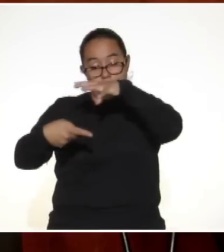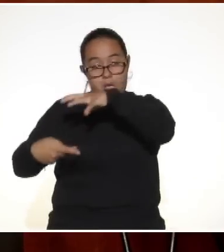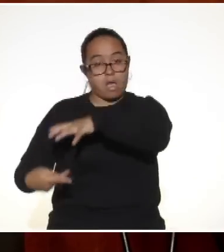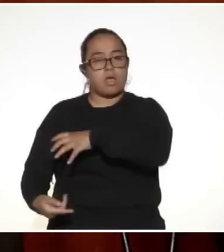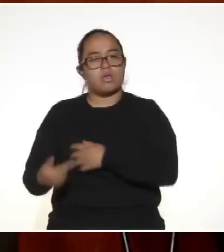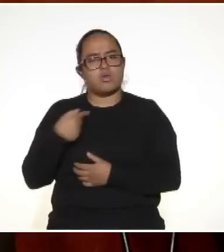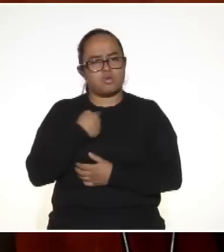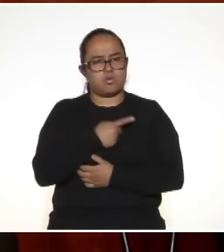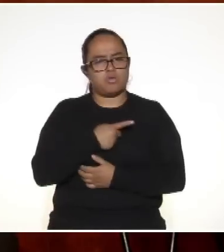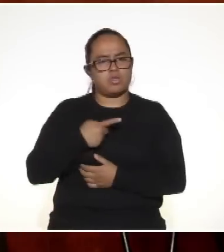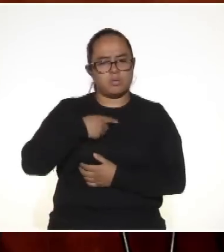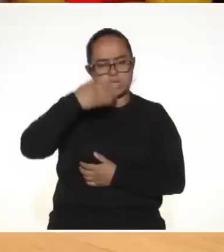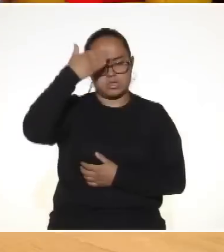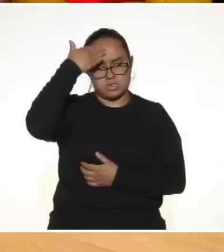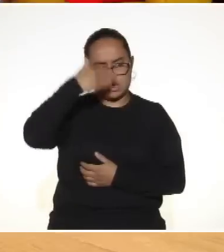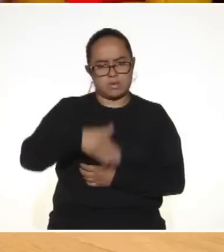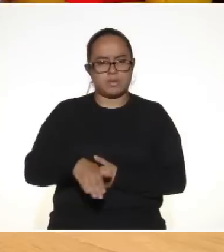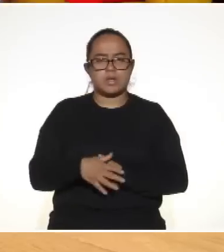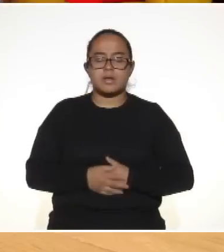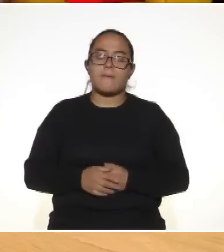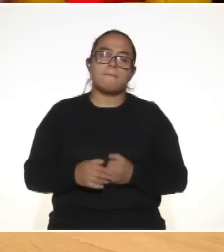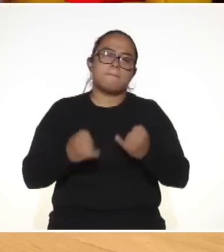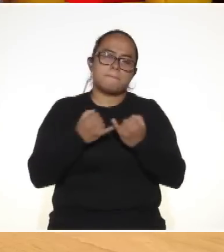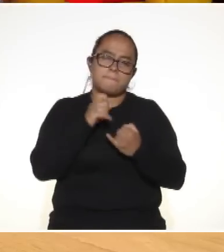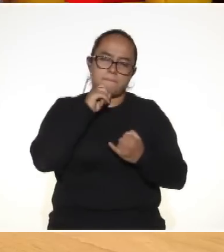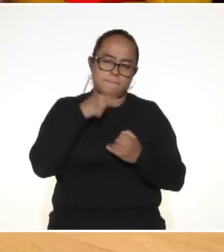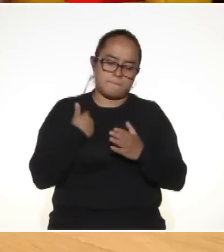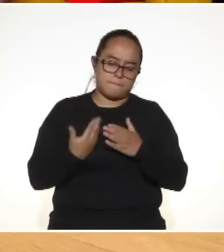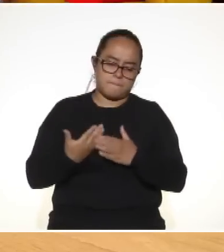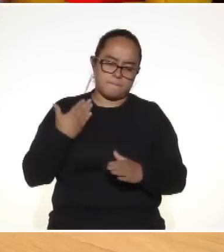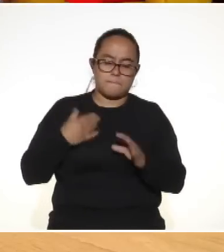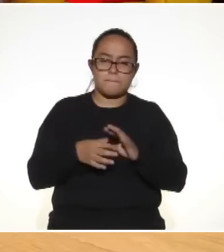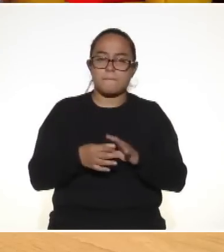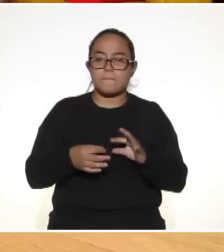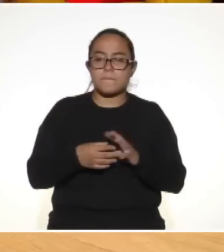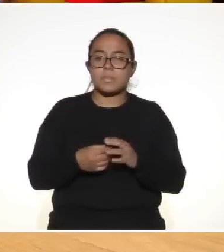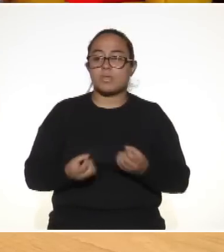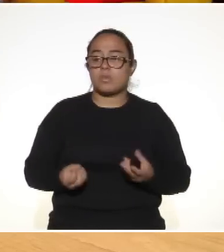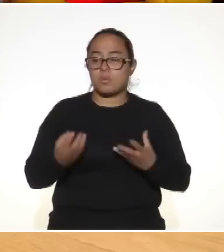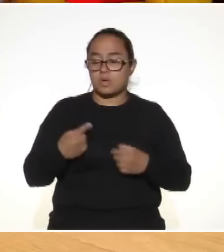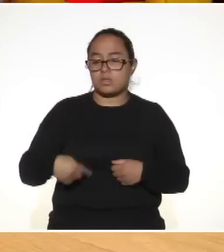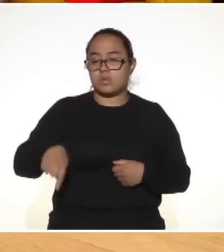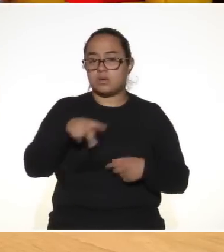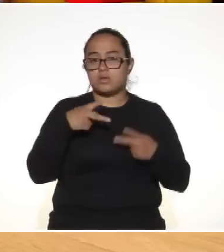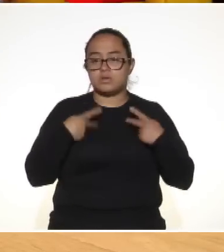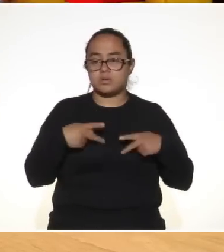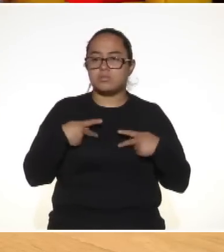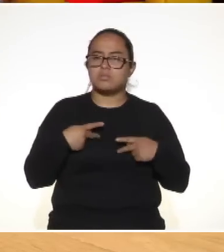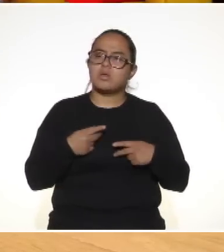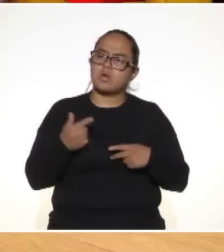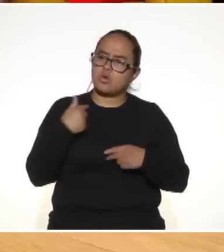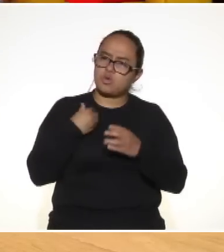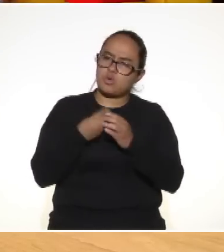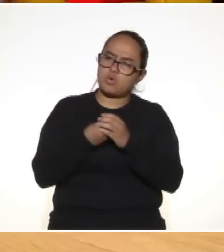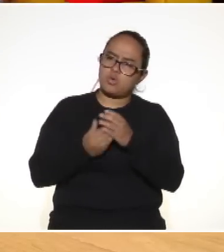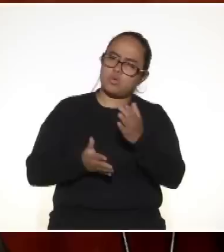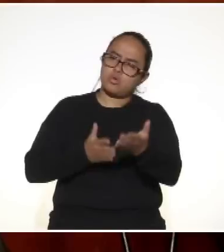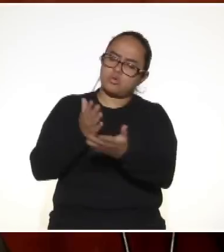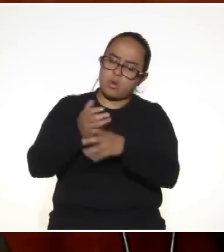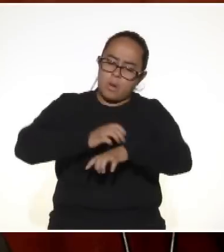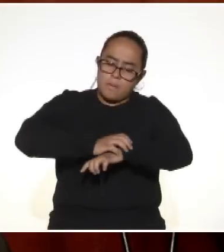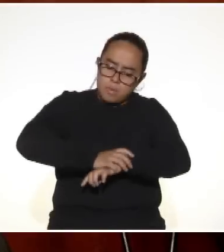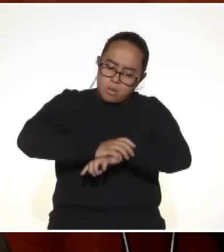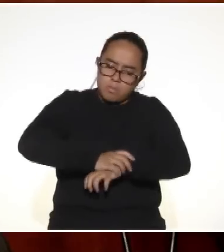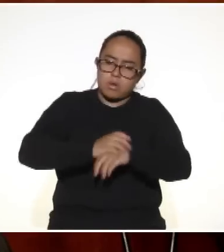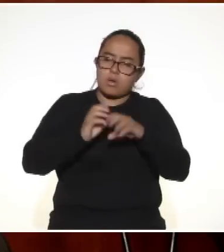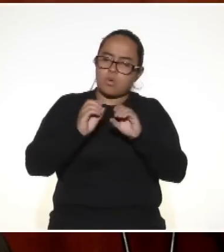supuesto, pero también, y lo que les decía al principio del programa, ¿cuántos de nosotros tomamos cursos de primeros auxilios